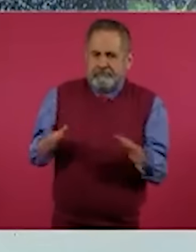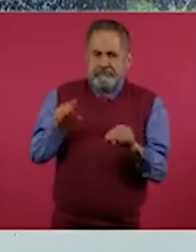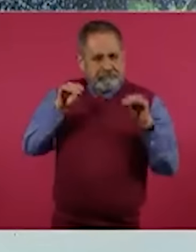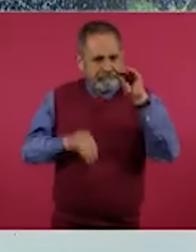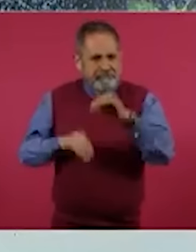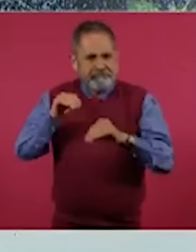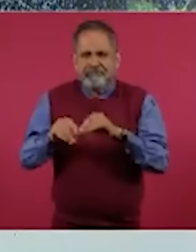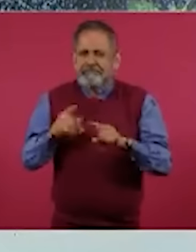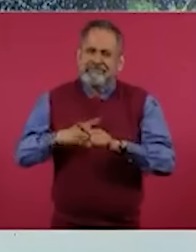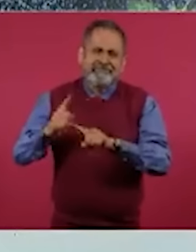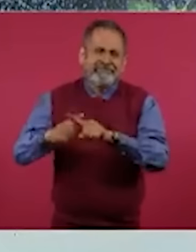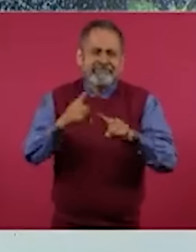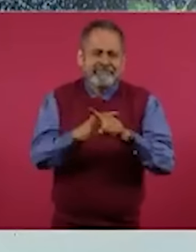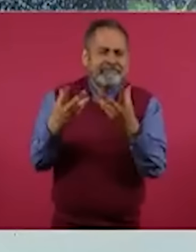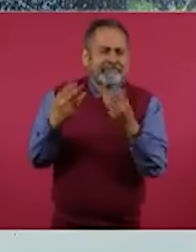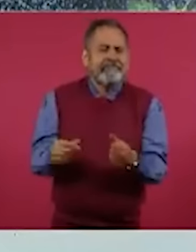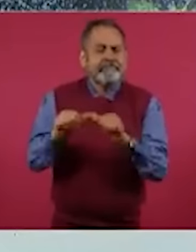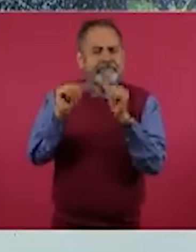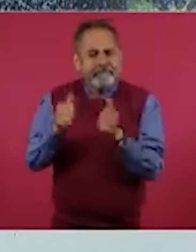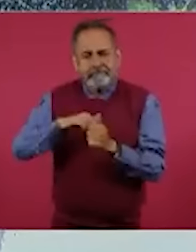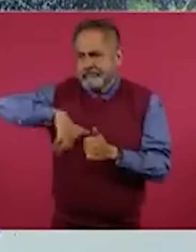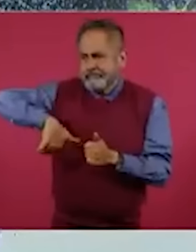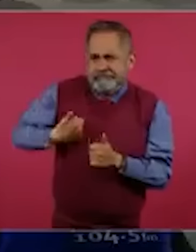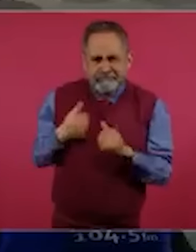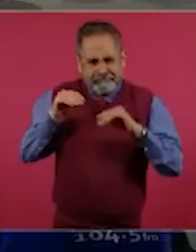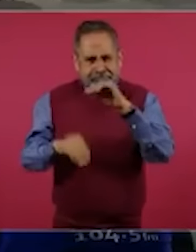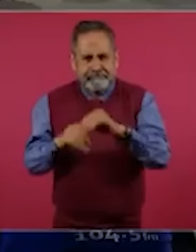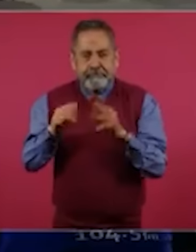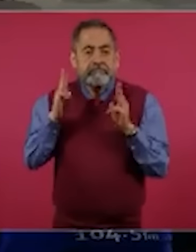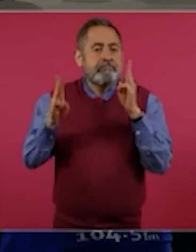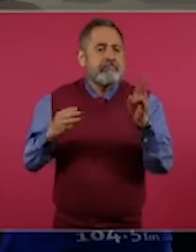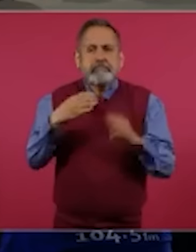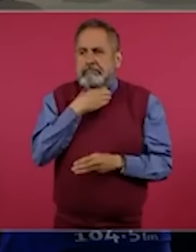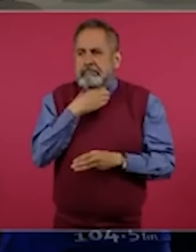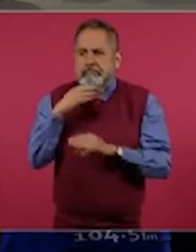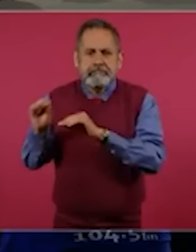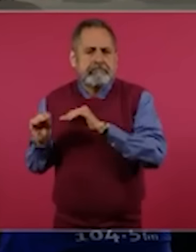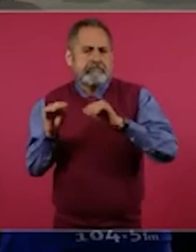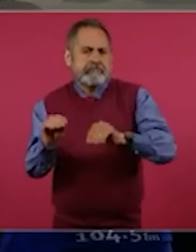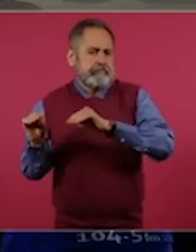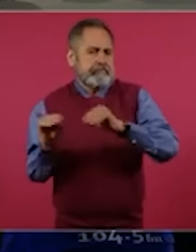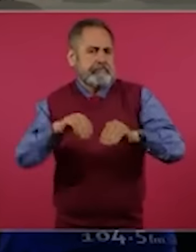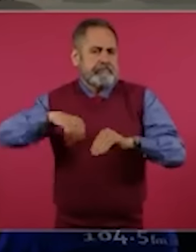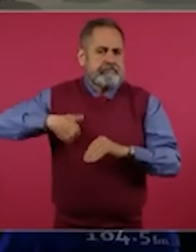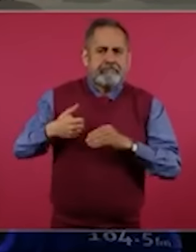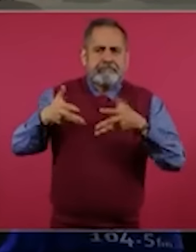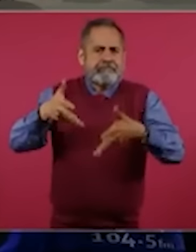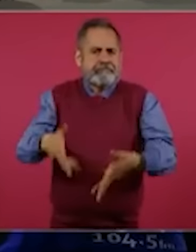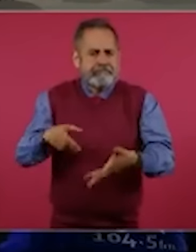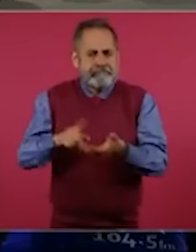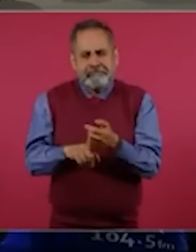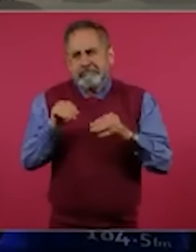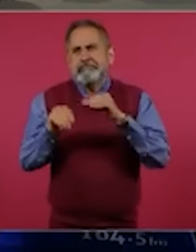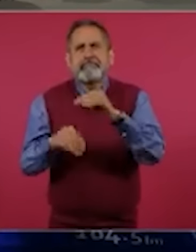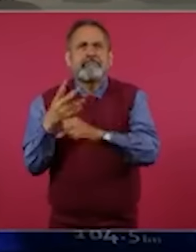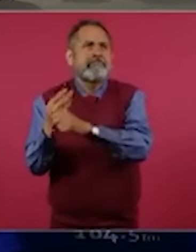todo aquel patrimonio artístico que tenemos en los museos. Los museos siempre están saturados y en su manera